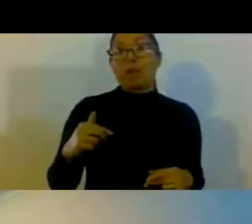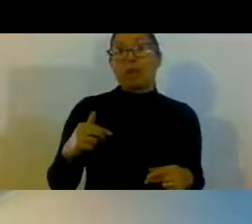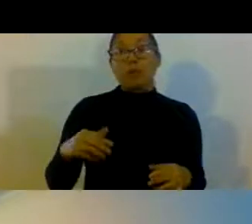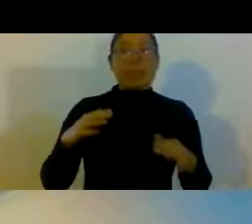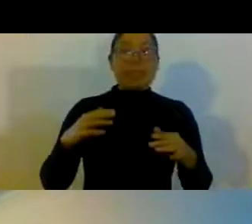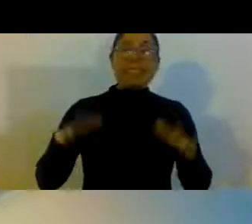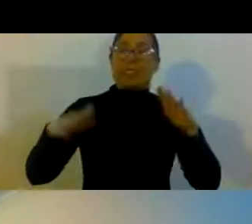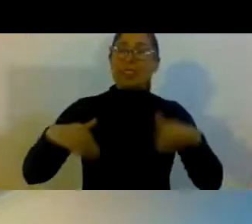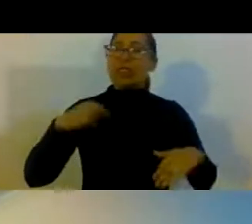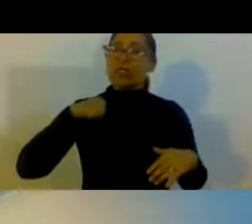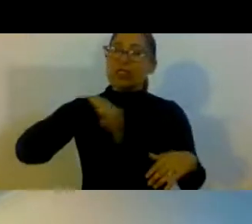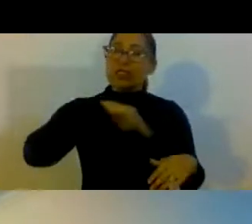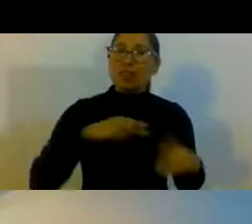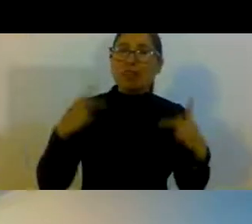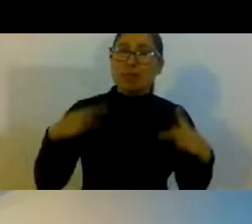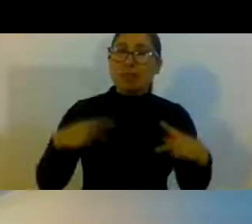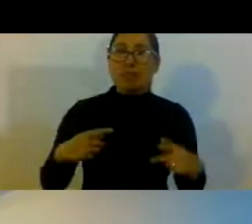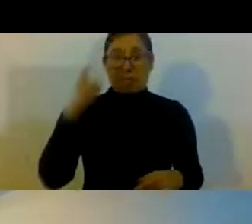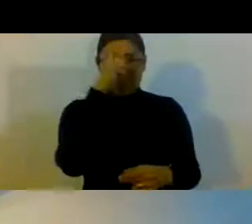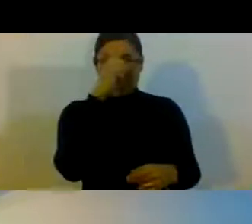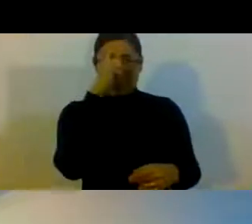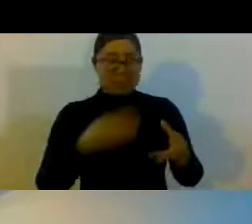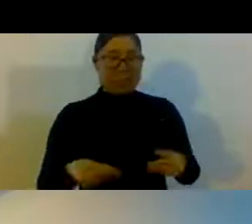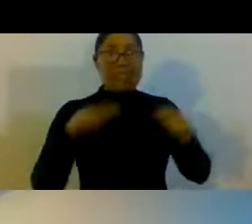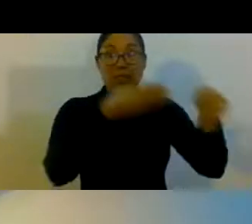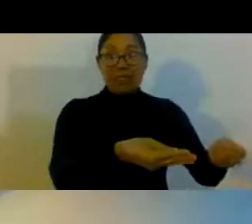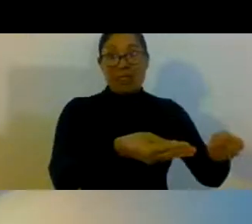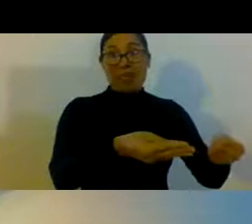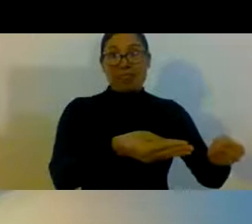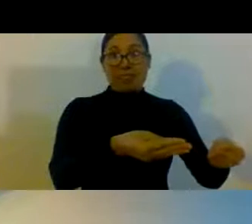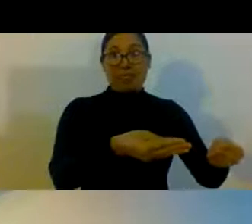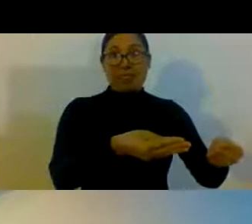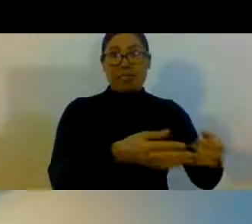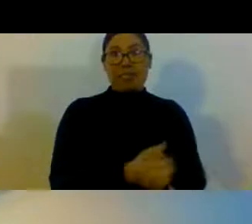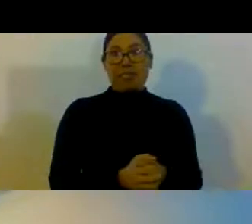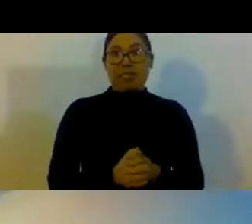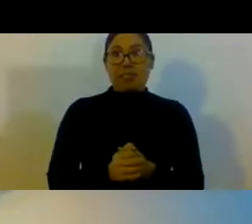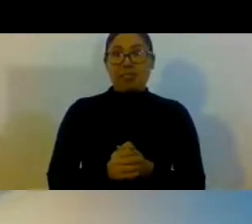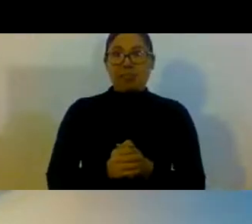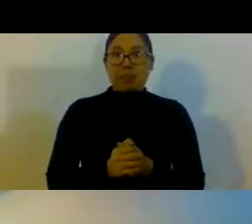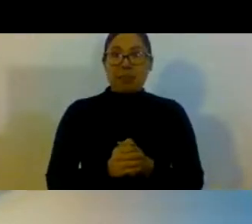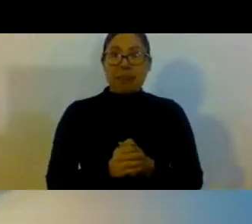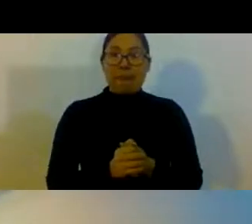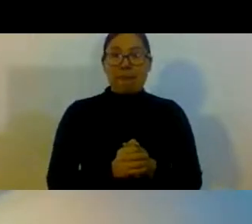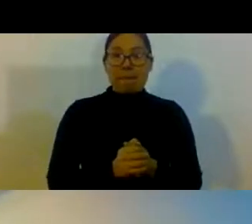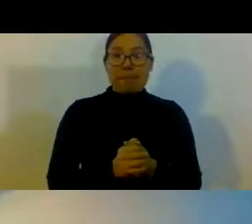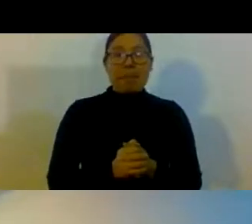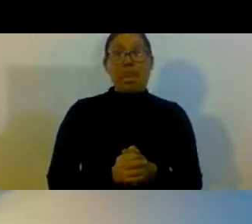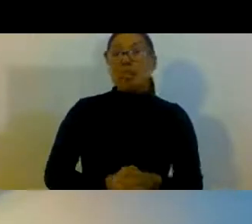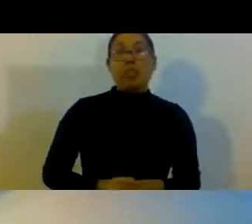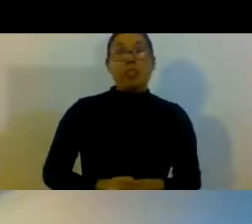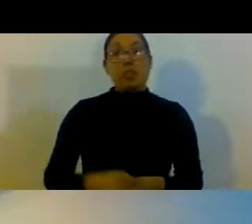decir que no te gusta. Y si no te hacen caso, pues ¿qué vas a hacer? Grita. Si solamente fue un comentario y fue algo que a Estela se le